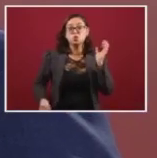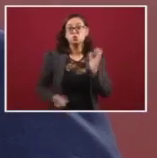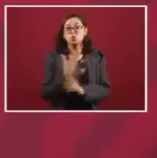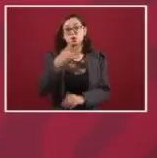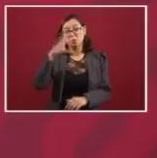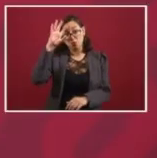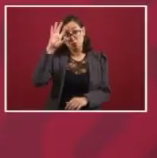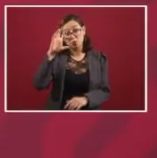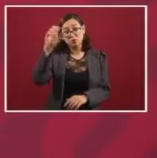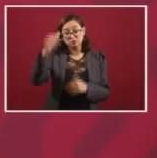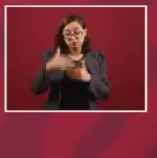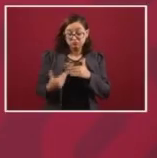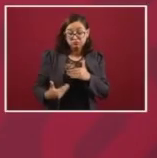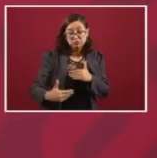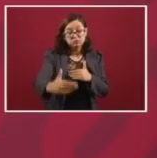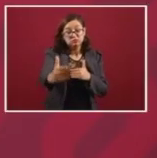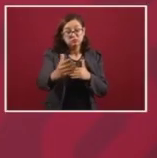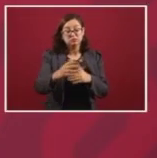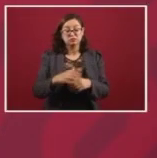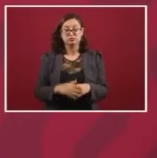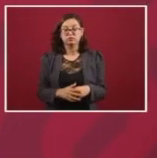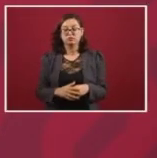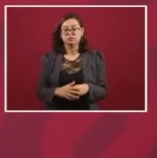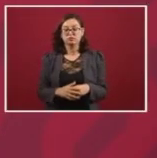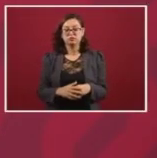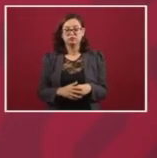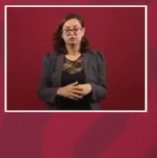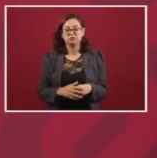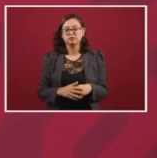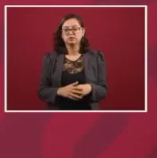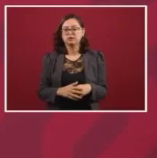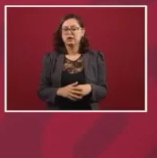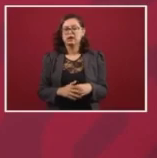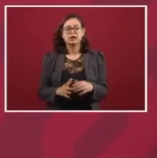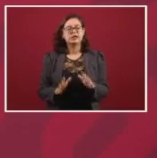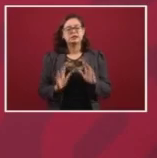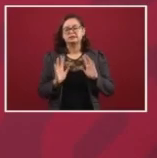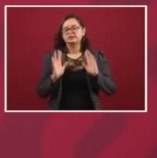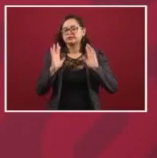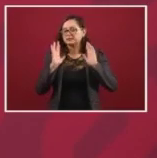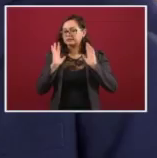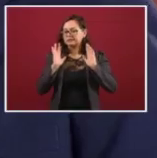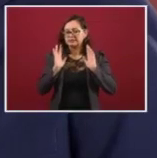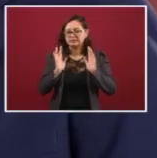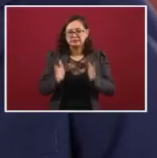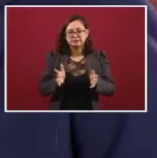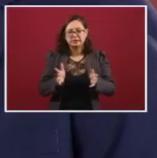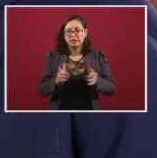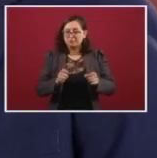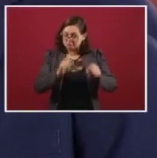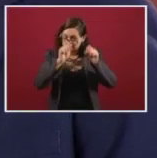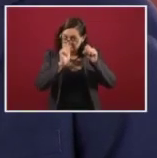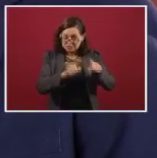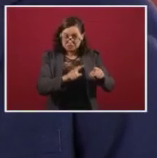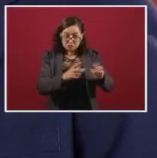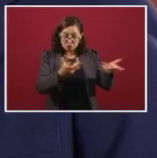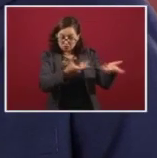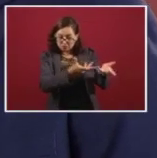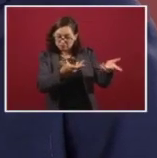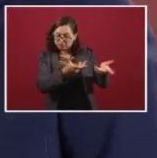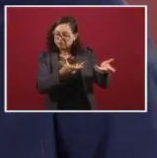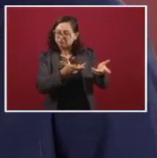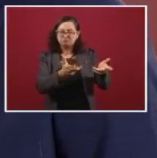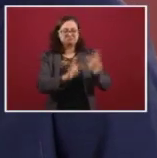paradigma. Ya no se pueden utilizar los mismos parámetros,